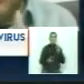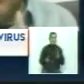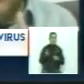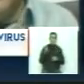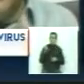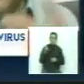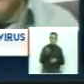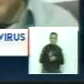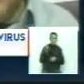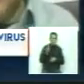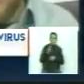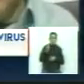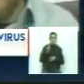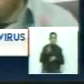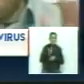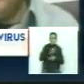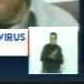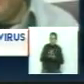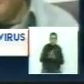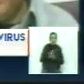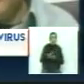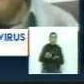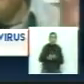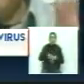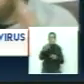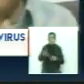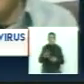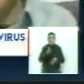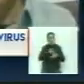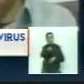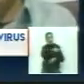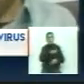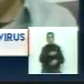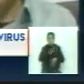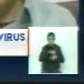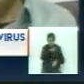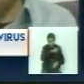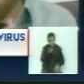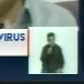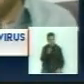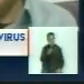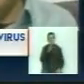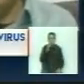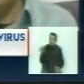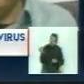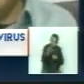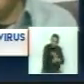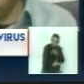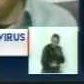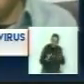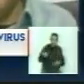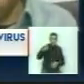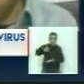desesperación, saldrá a las calles. Entonces es muy fácil culpar a la gente, pero también hay que ver el otro lado, que es la falta de gestión que ha habido de parte de